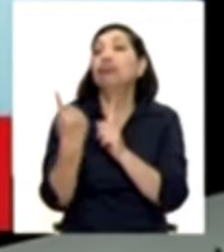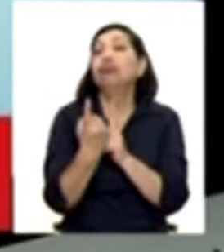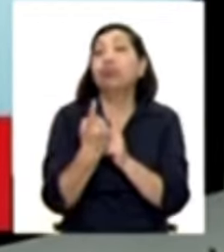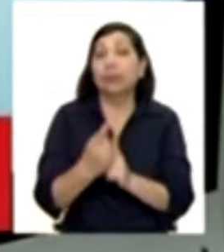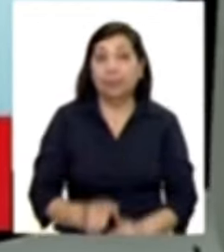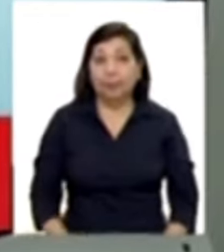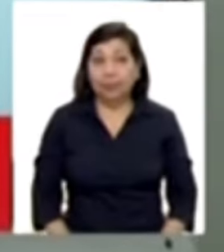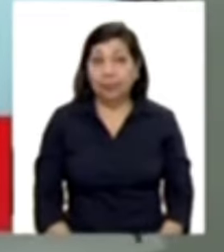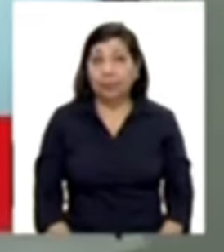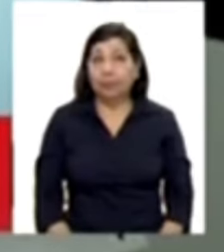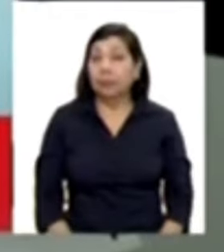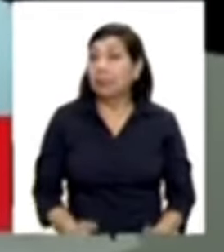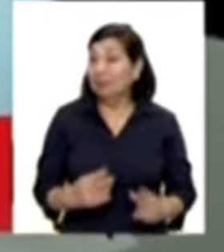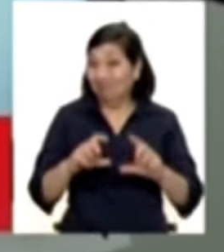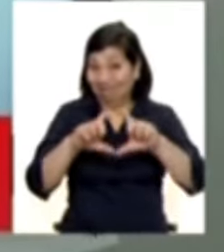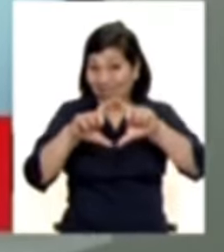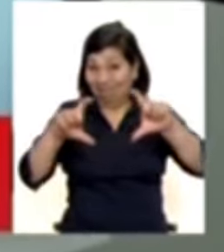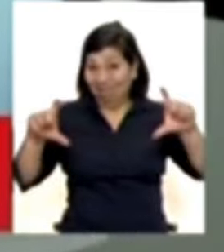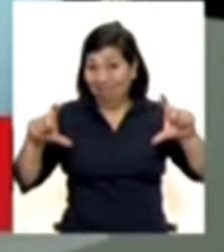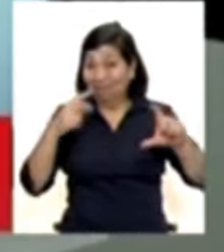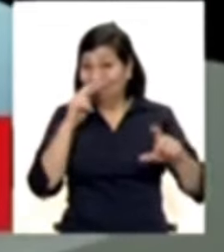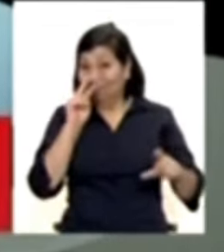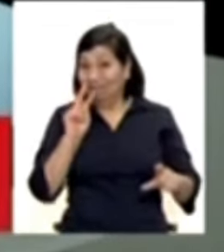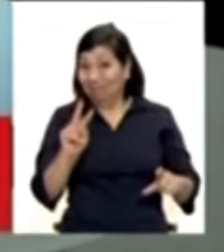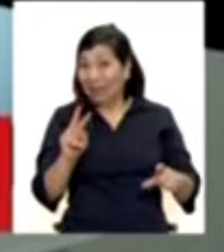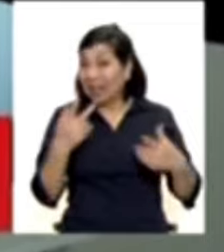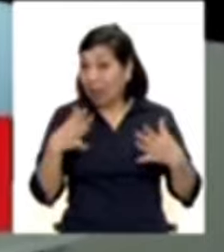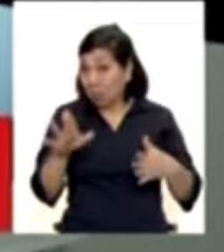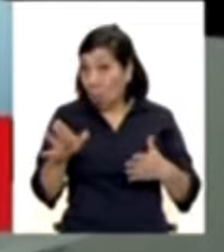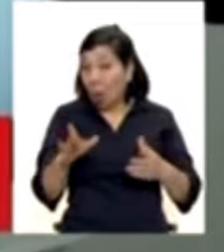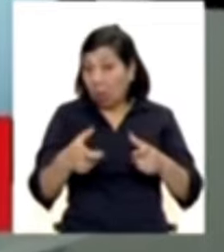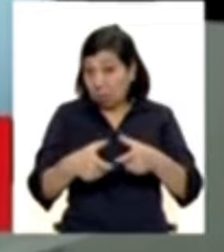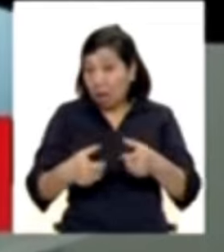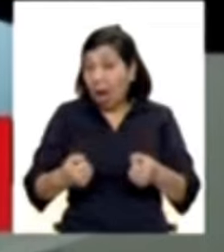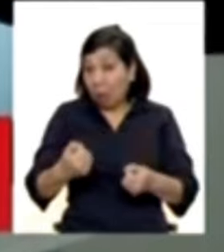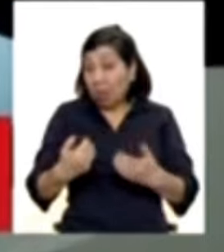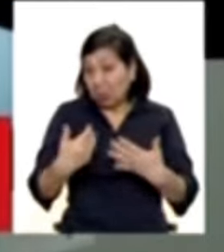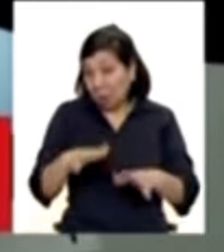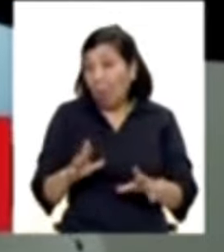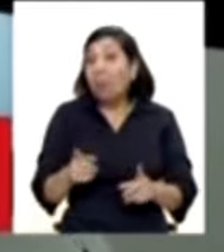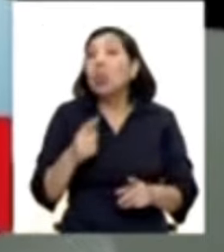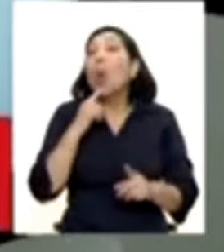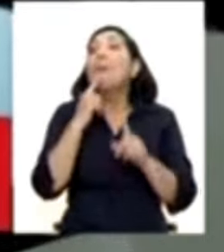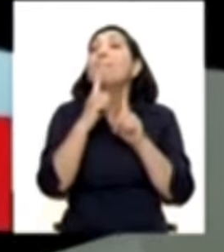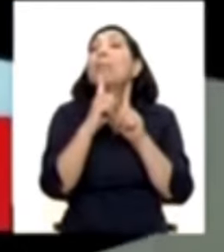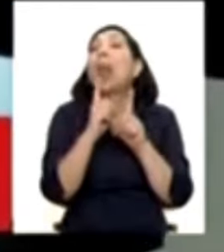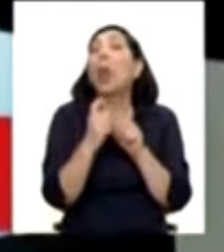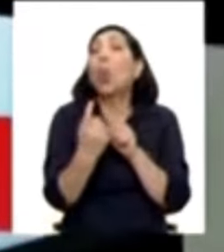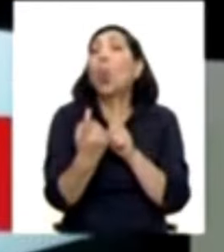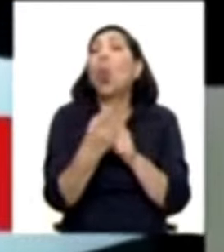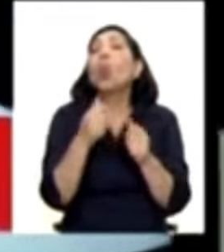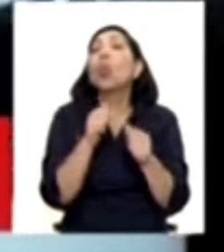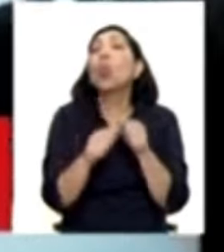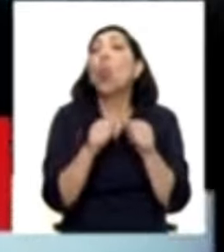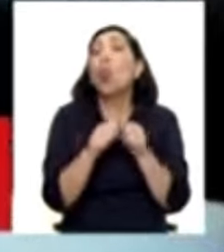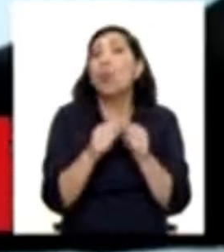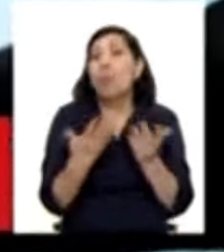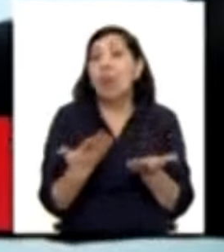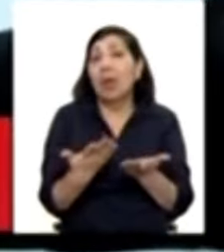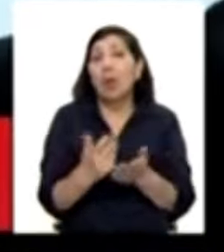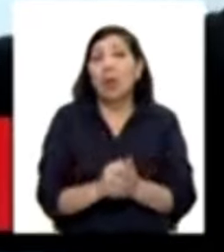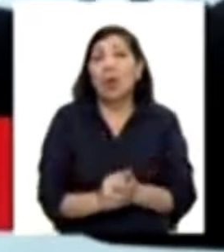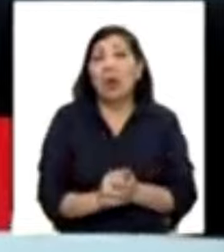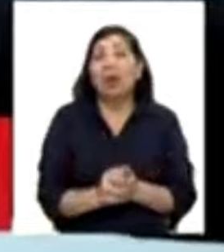Y le va a salir esta pantalla donde usted, si ya tiene licencia de conducir, va a poder consultar justamente, poner su número